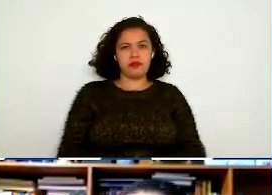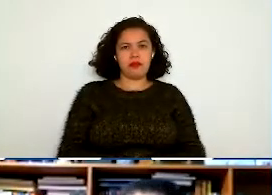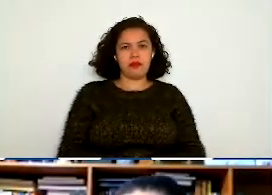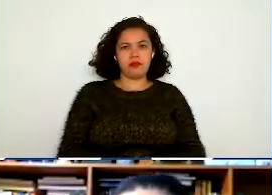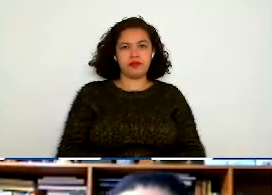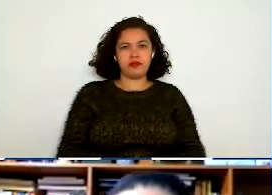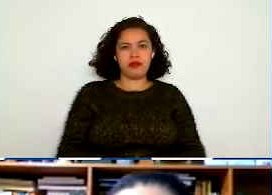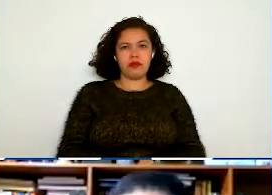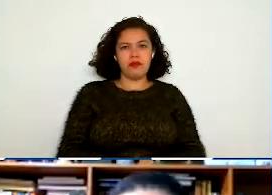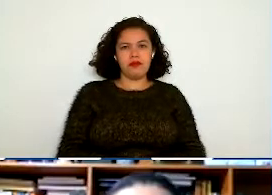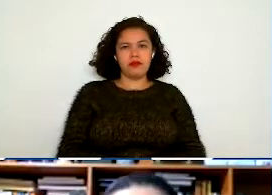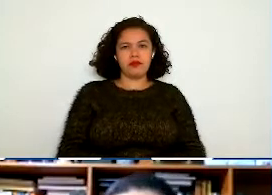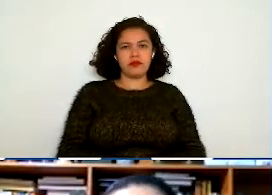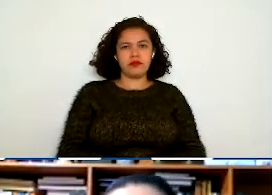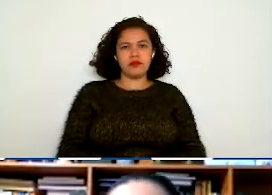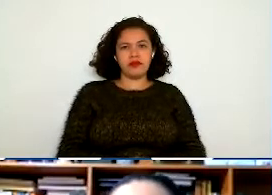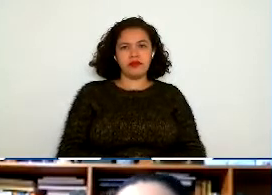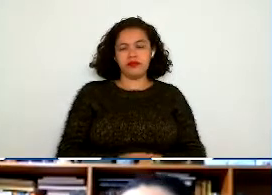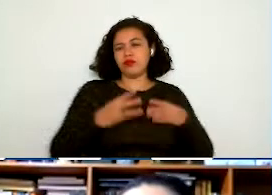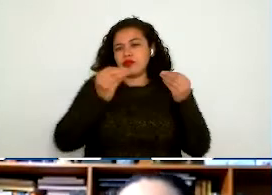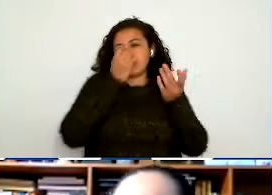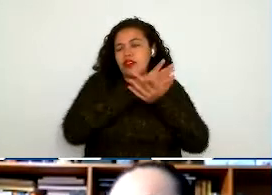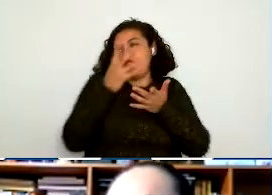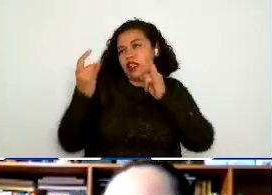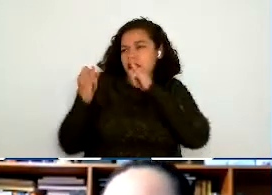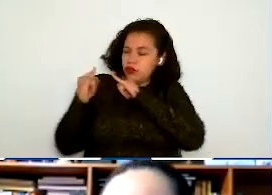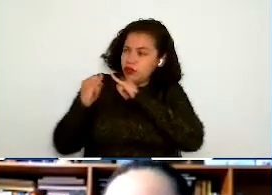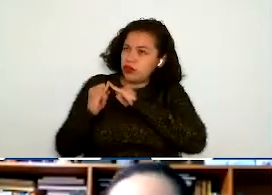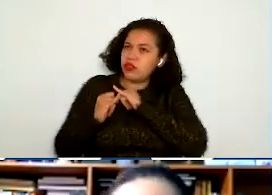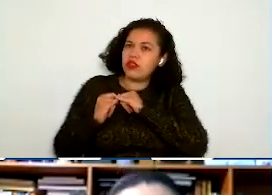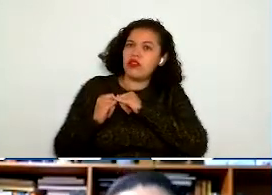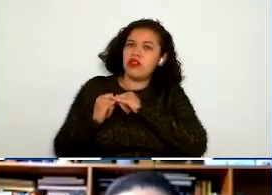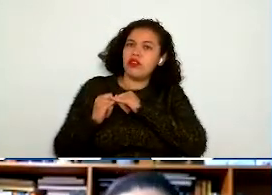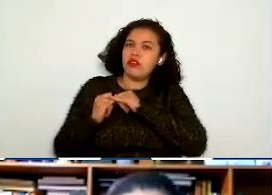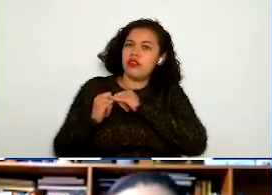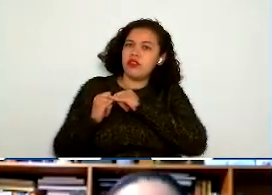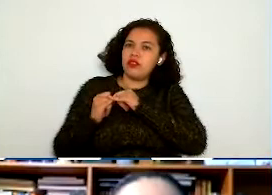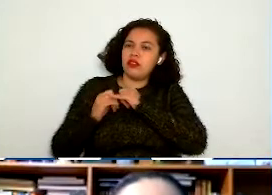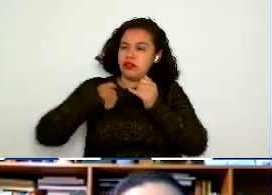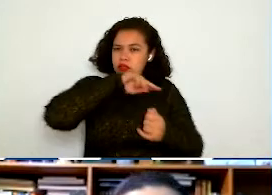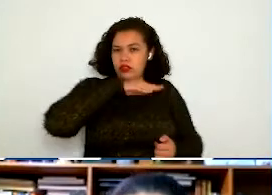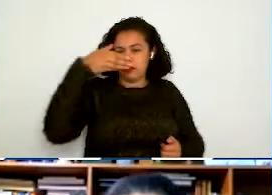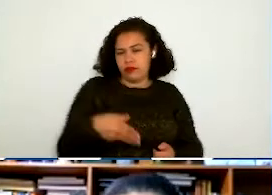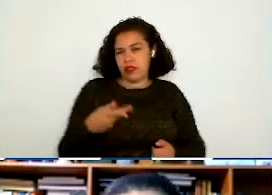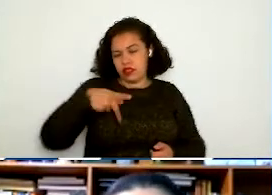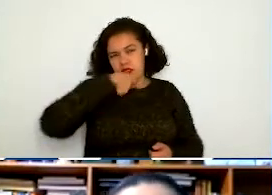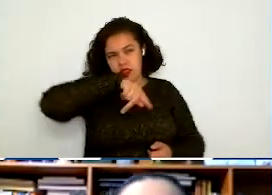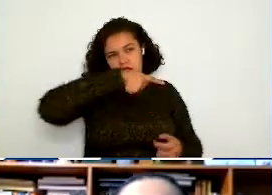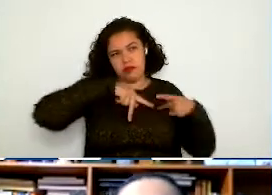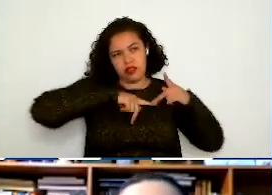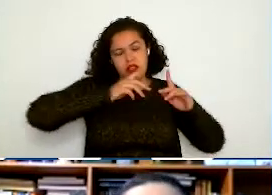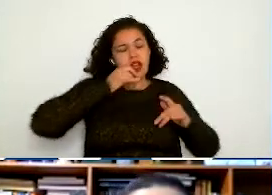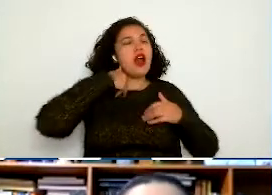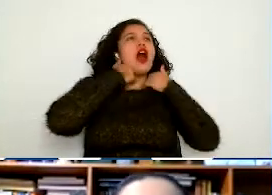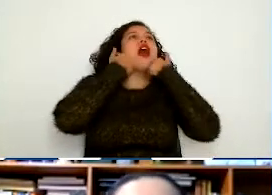la institución, ¿no? O no solamente de lo que la institución nos está demandando, sino las expectativas de